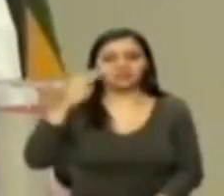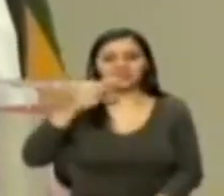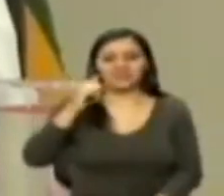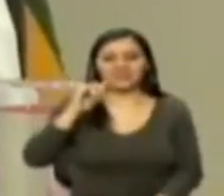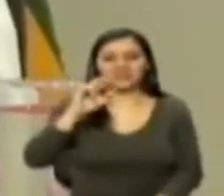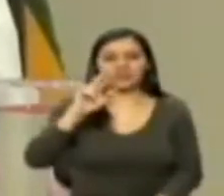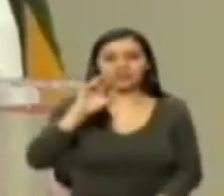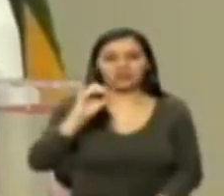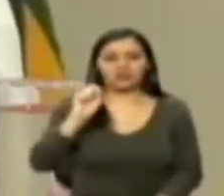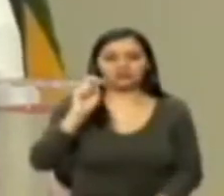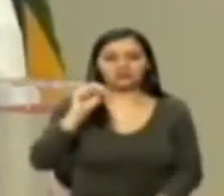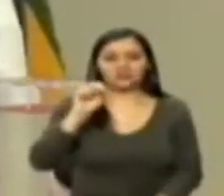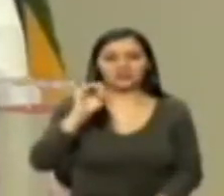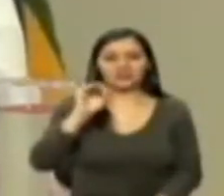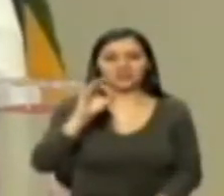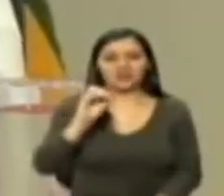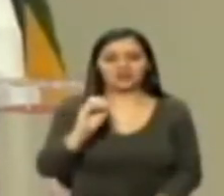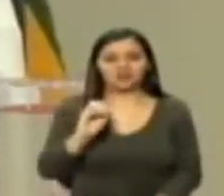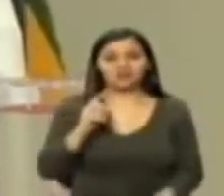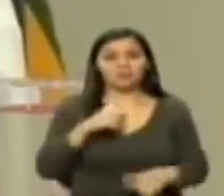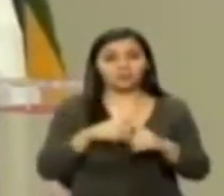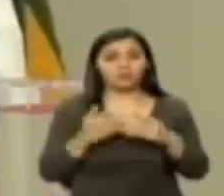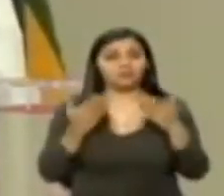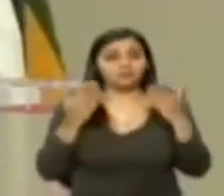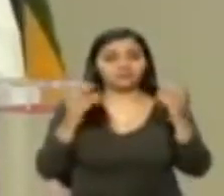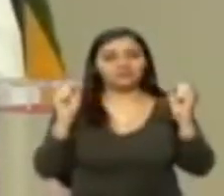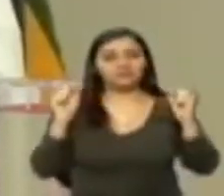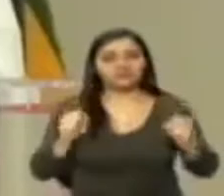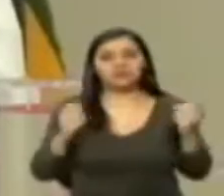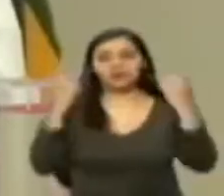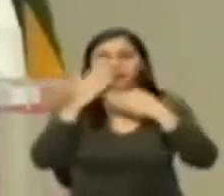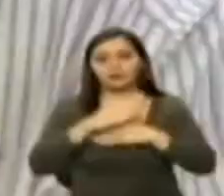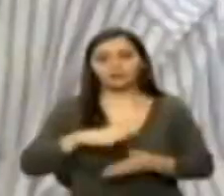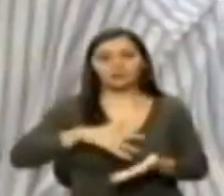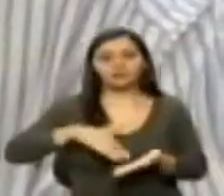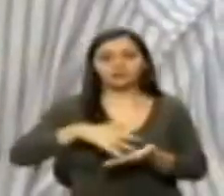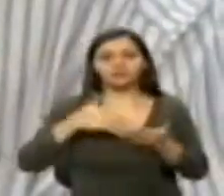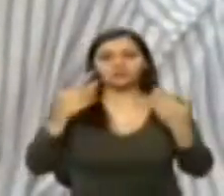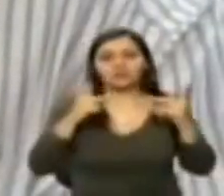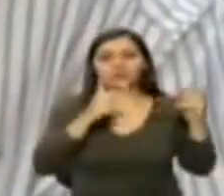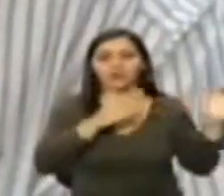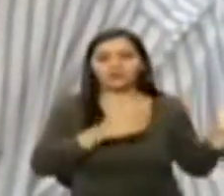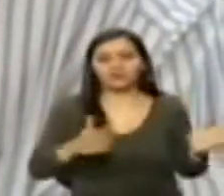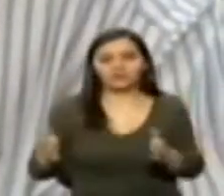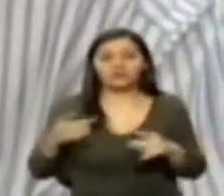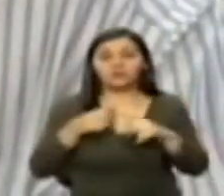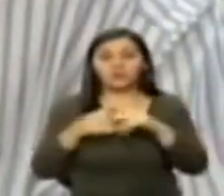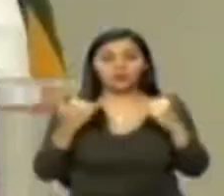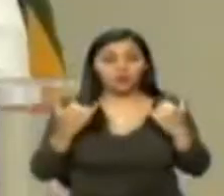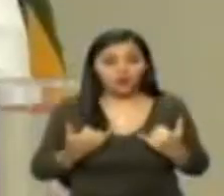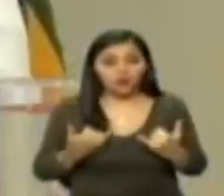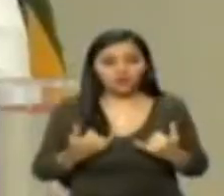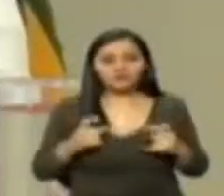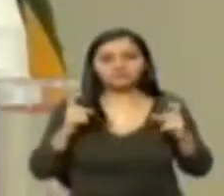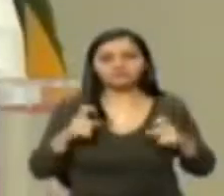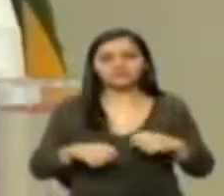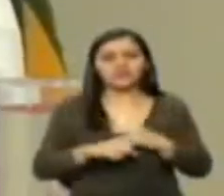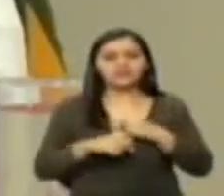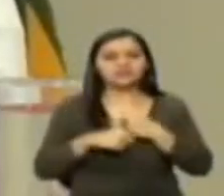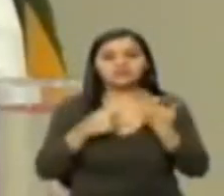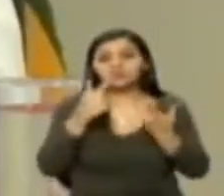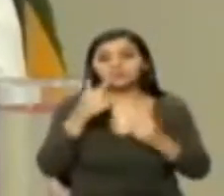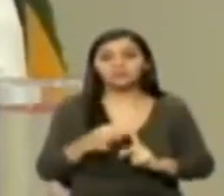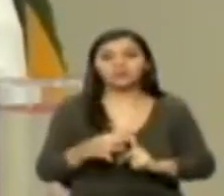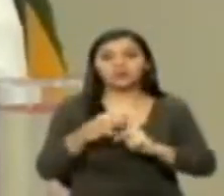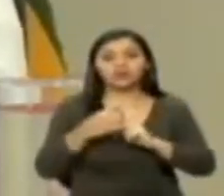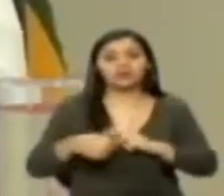del doble de Coca-Cola Sinclair. Se va a hacer, se están acabando los estudios, todo está planificado. Pero en estos momentos hacer y darle prioridad a Hidro